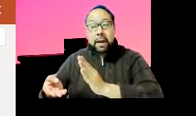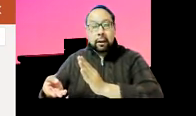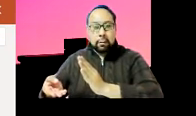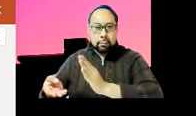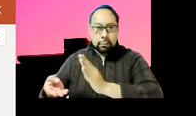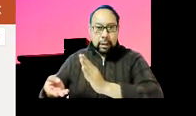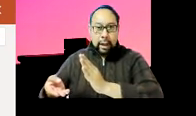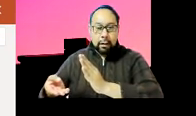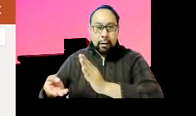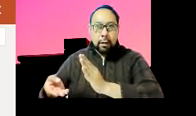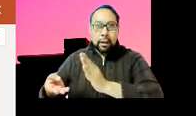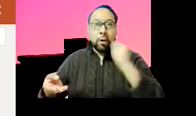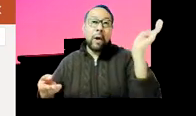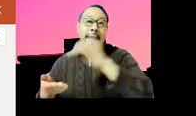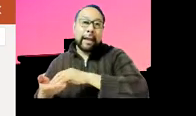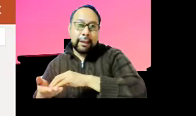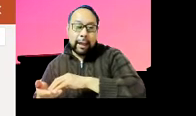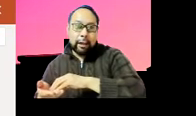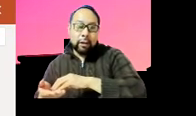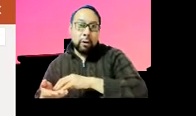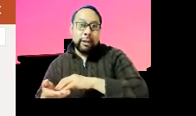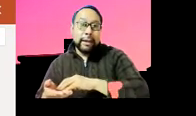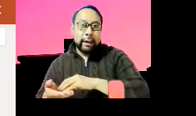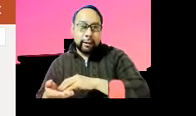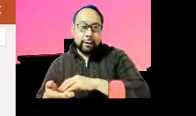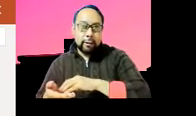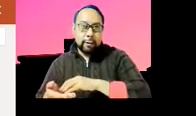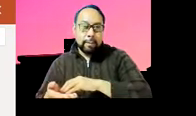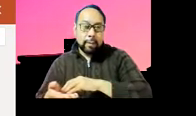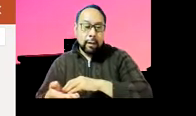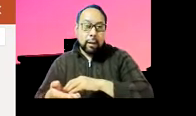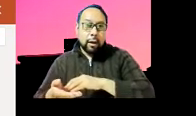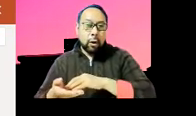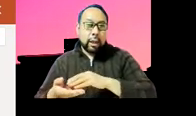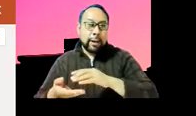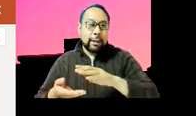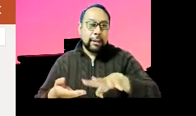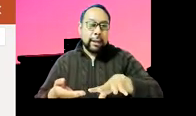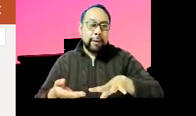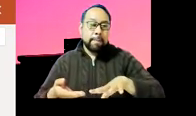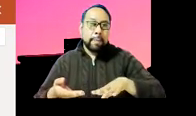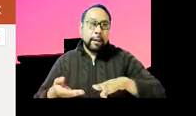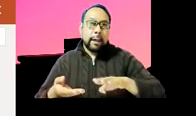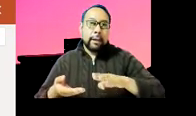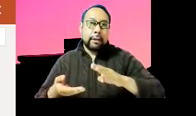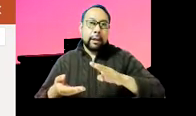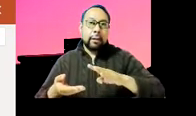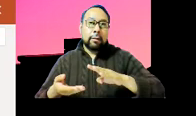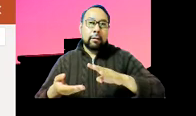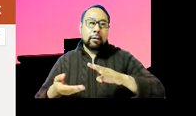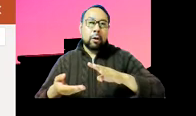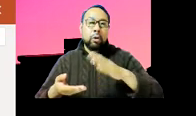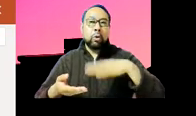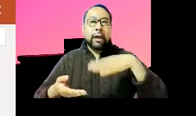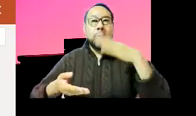que queden mal él. O sea, no lo ataques a él, no lo denigres. Lo que vas a hacer es